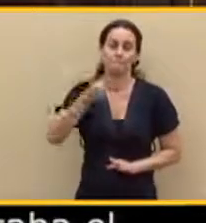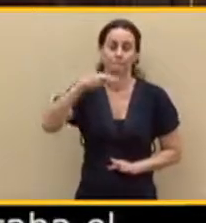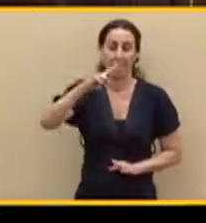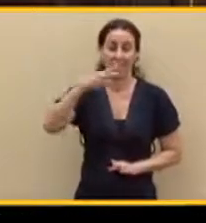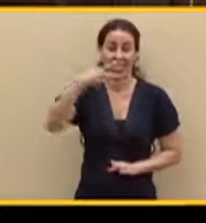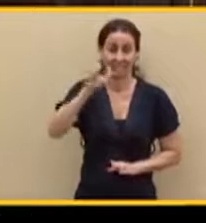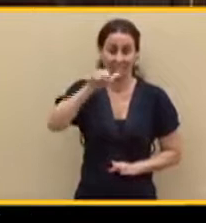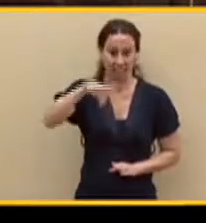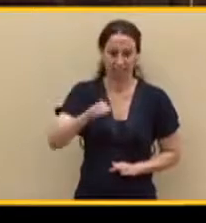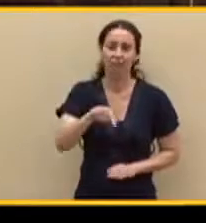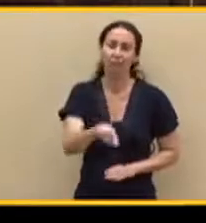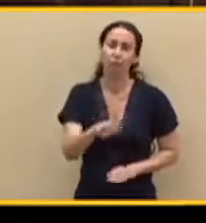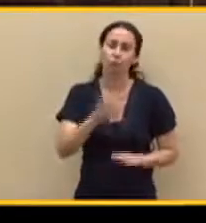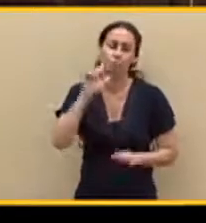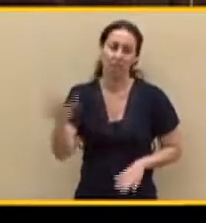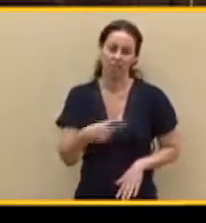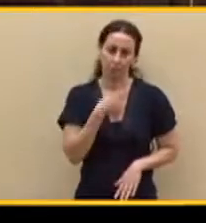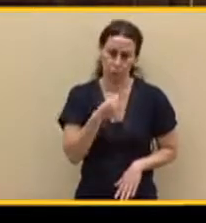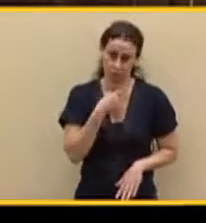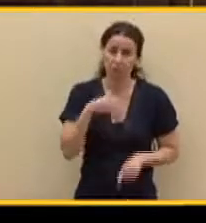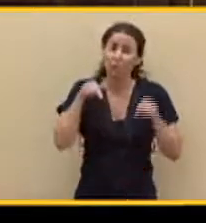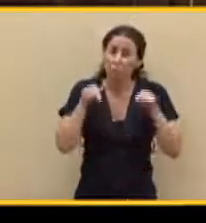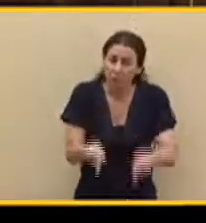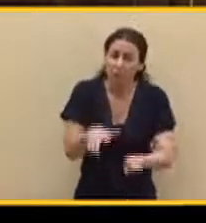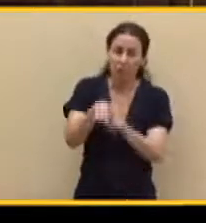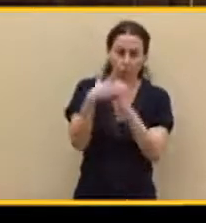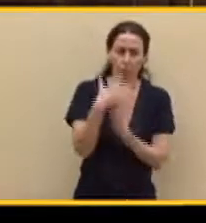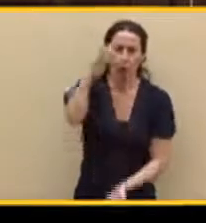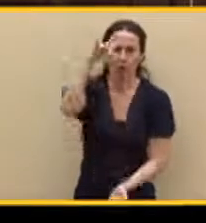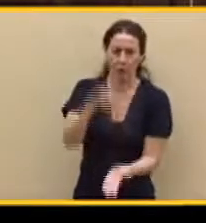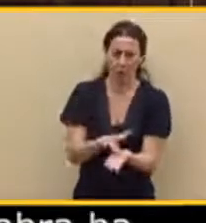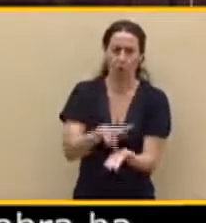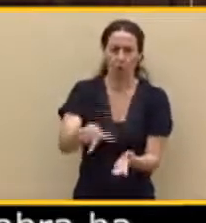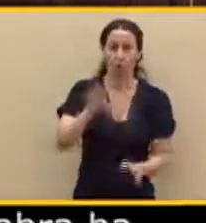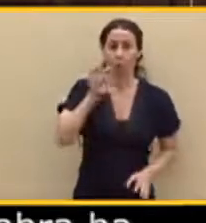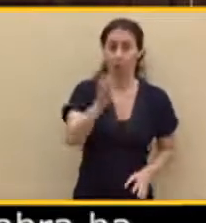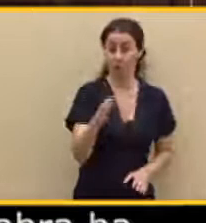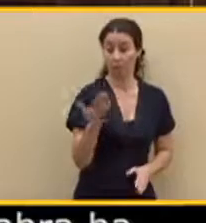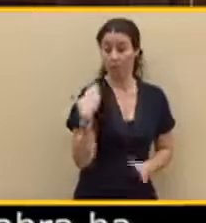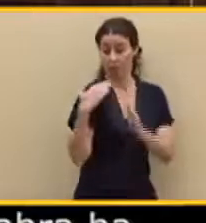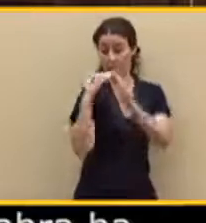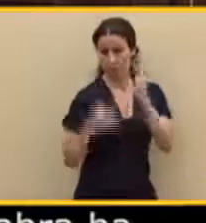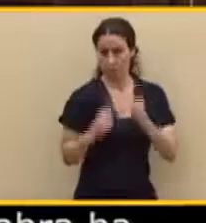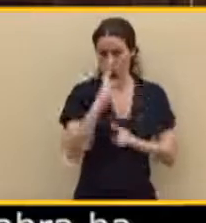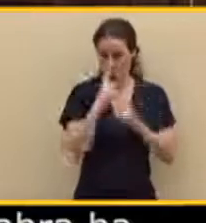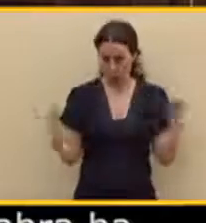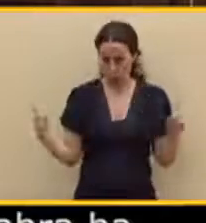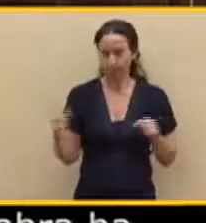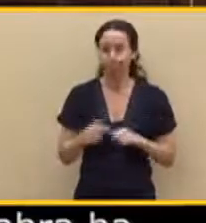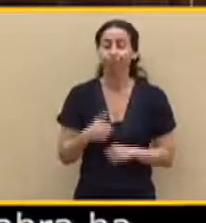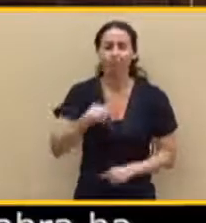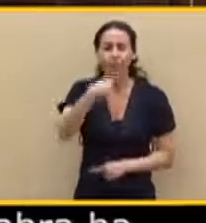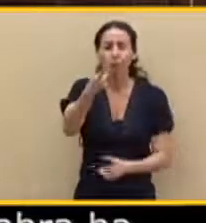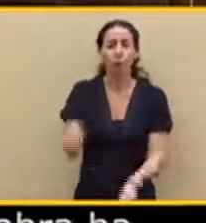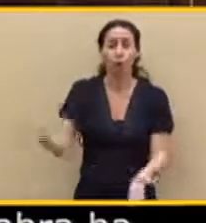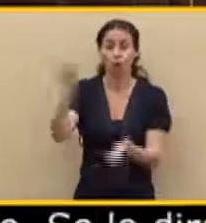broma macabra ha ocurrido en nuestro país hace menos de un año. Se lo diré una vez más, señorías. El señor Soria se